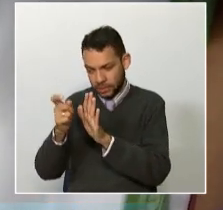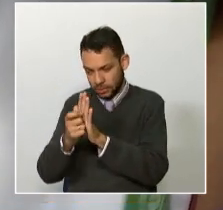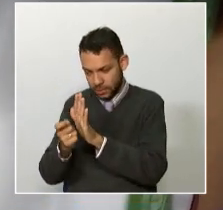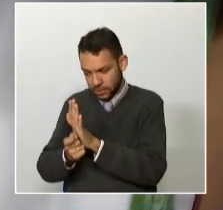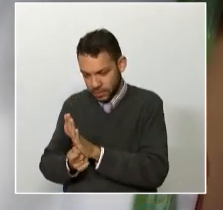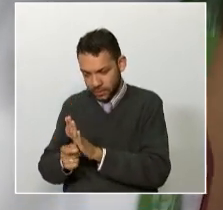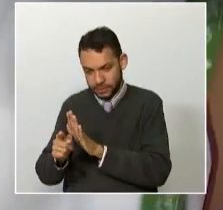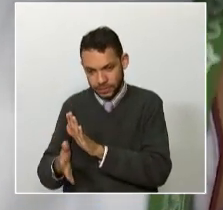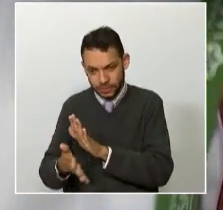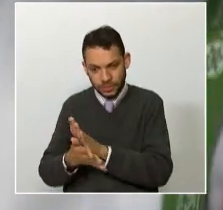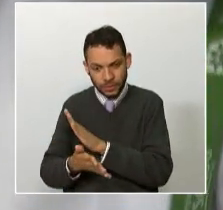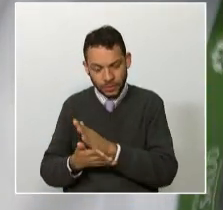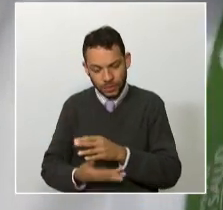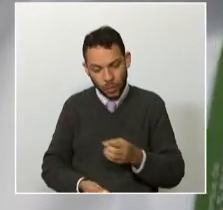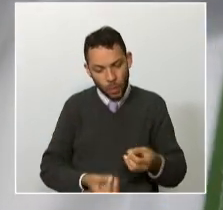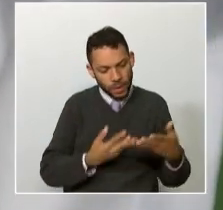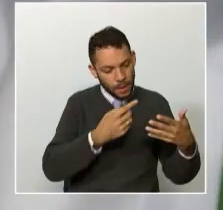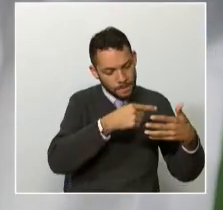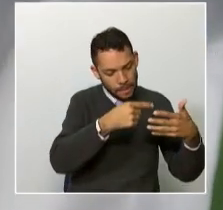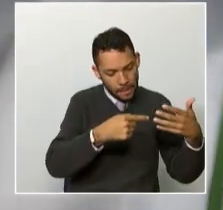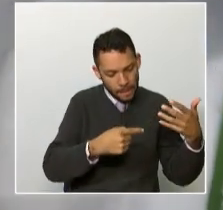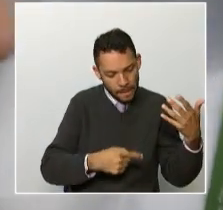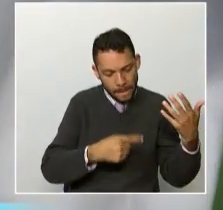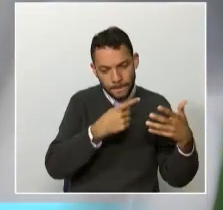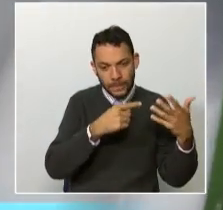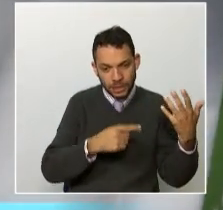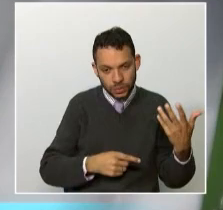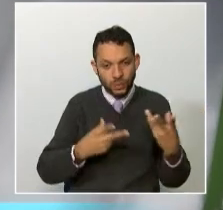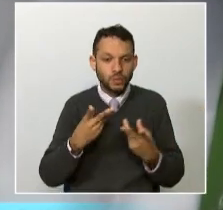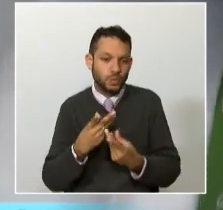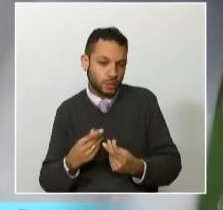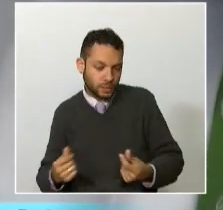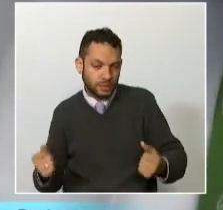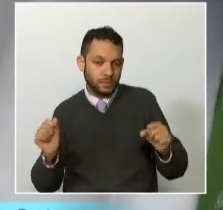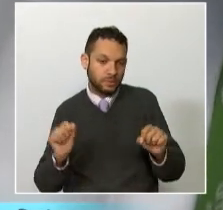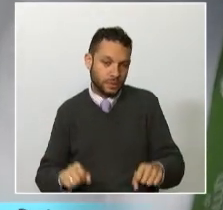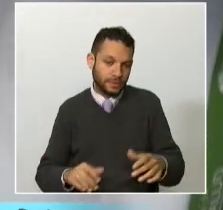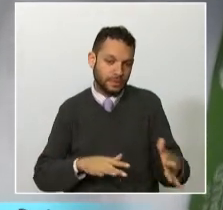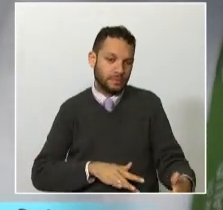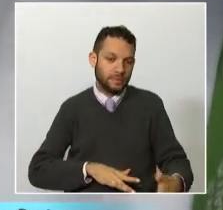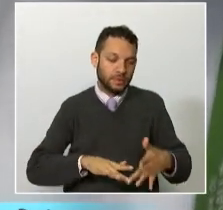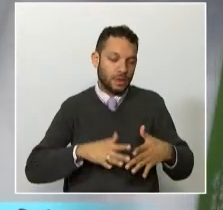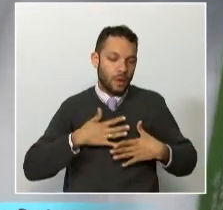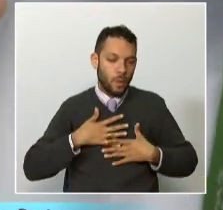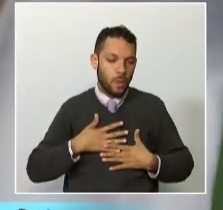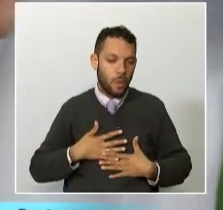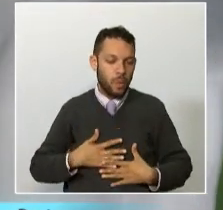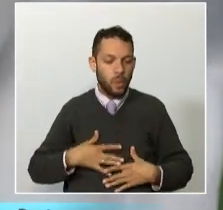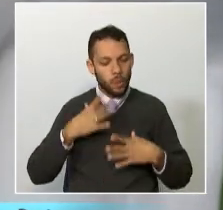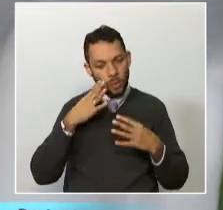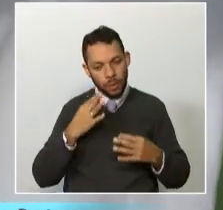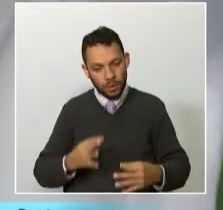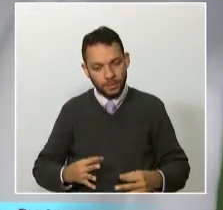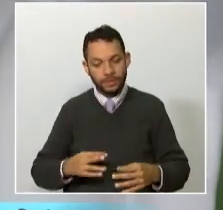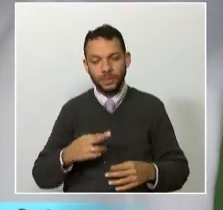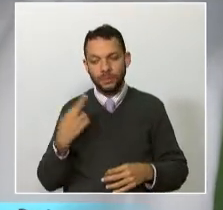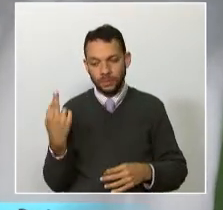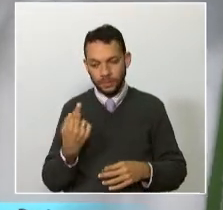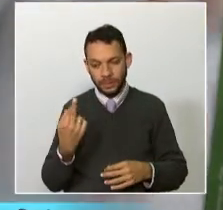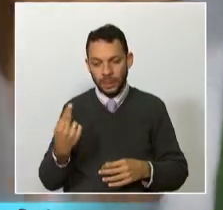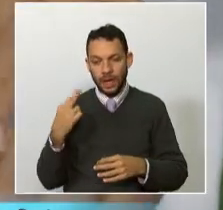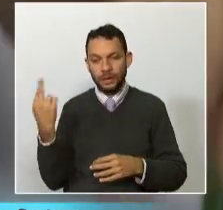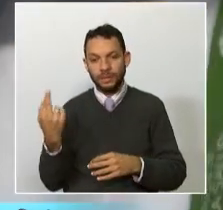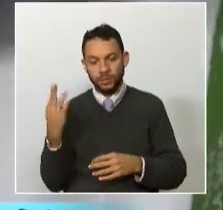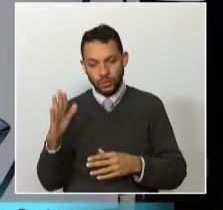vamos a contar y los vamos a hacer muy suaves para que haya esa relajación en esta parte y por ende no relaje esta